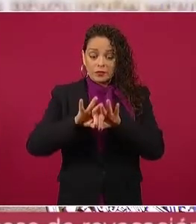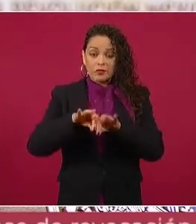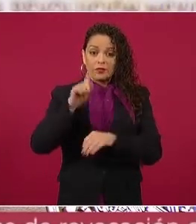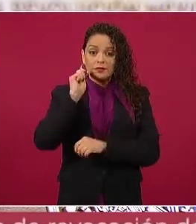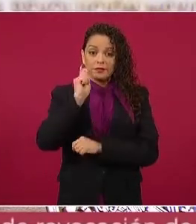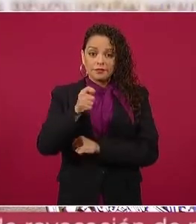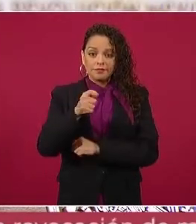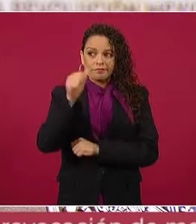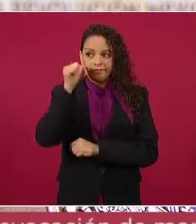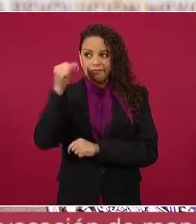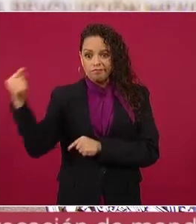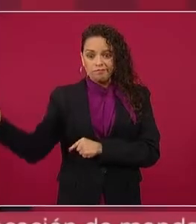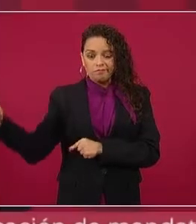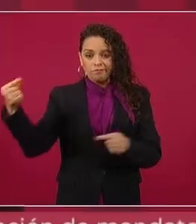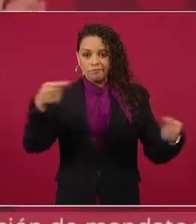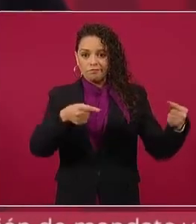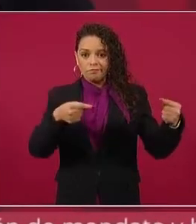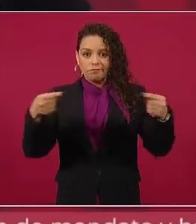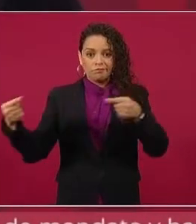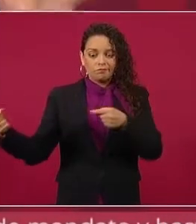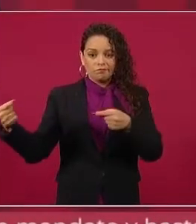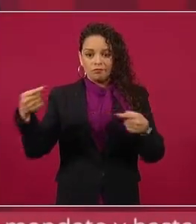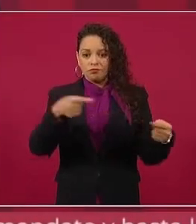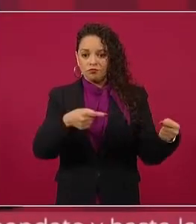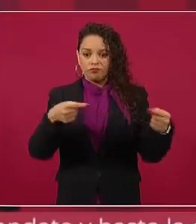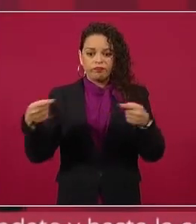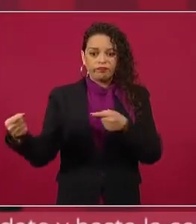confrontación que existe